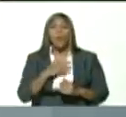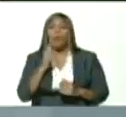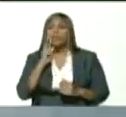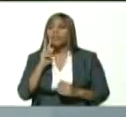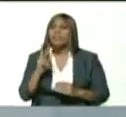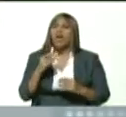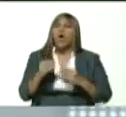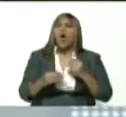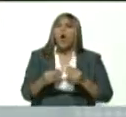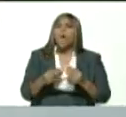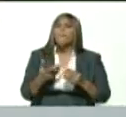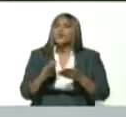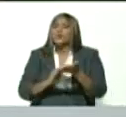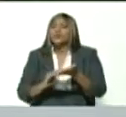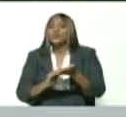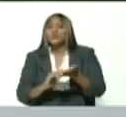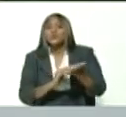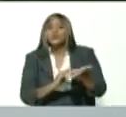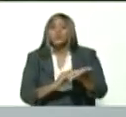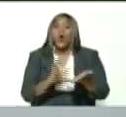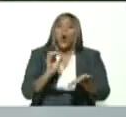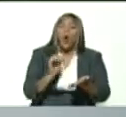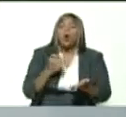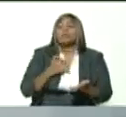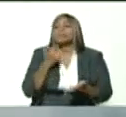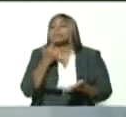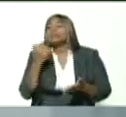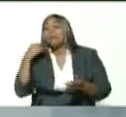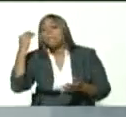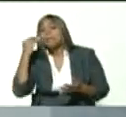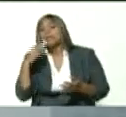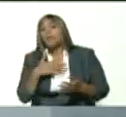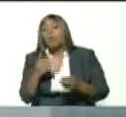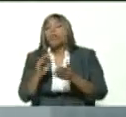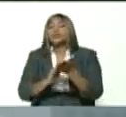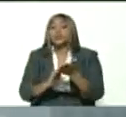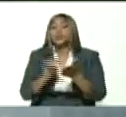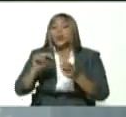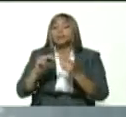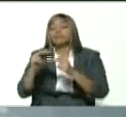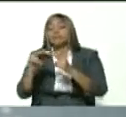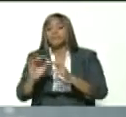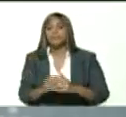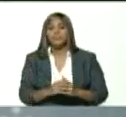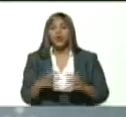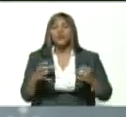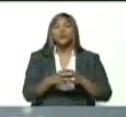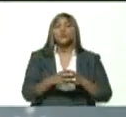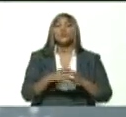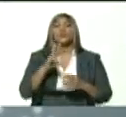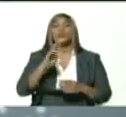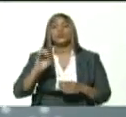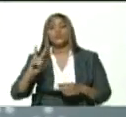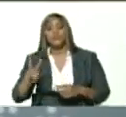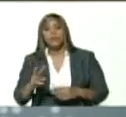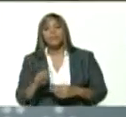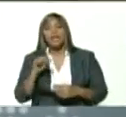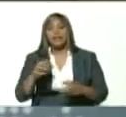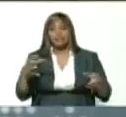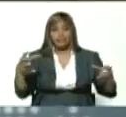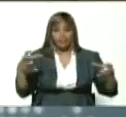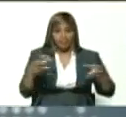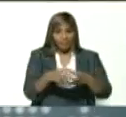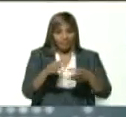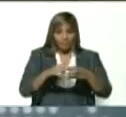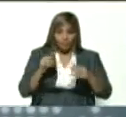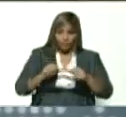algunas acciones o recomendar acciones conjuntas entre los equipos del gobierno nacional de la UCB. Este es un equipo de trabajo que va a seguir, digamos,